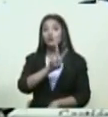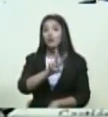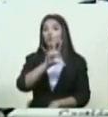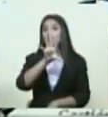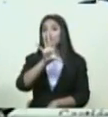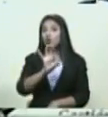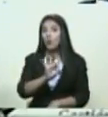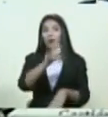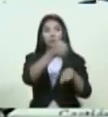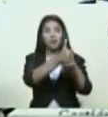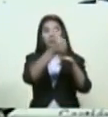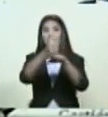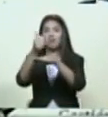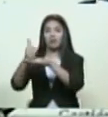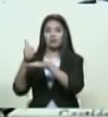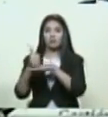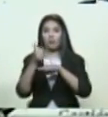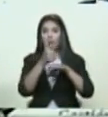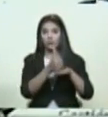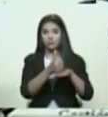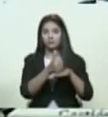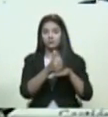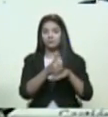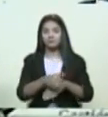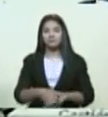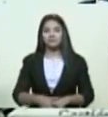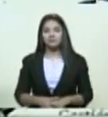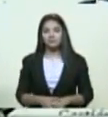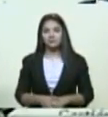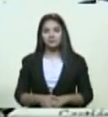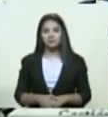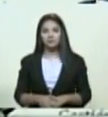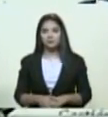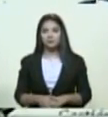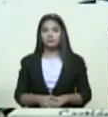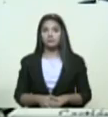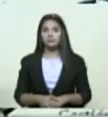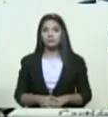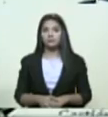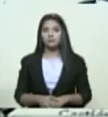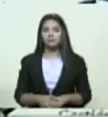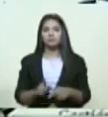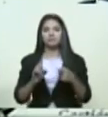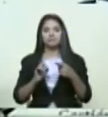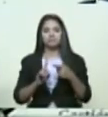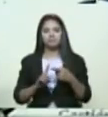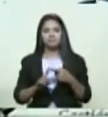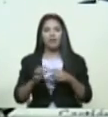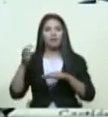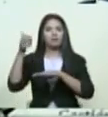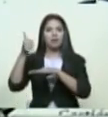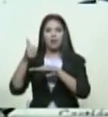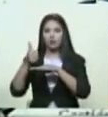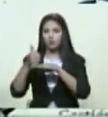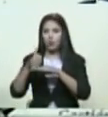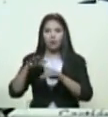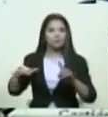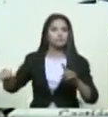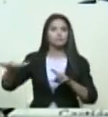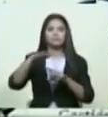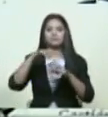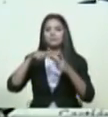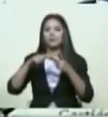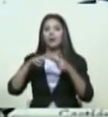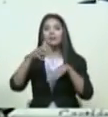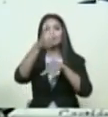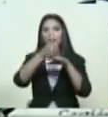250 cargos directivos y de jefatura de distintos niveles. Me estoy refiriendo a directores generales, directores